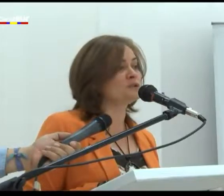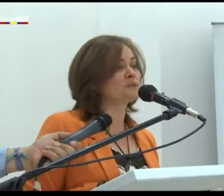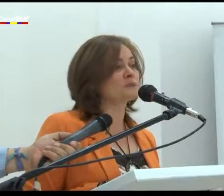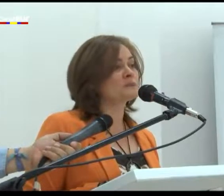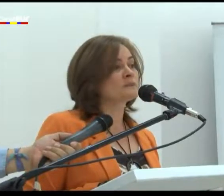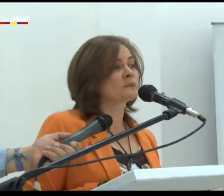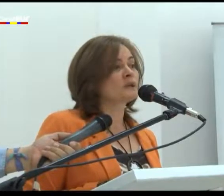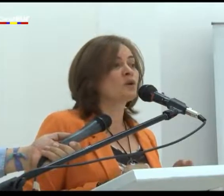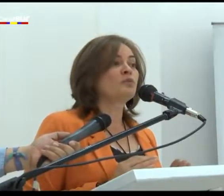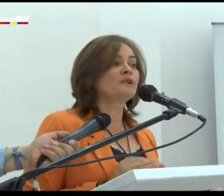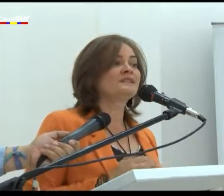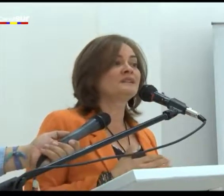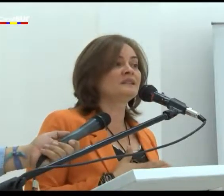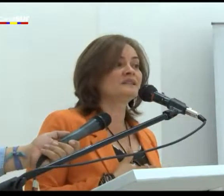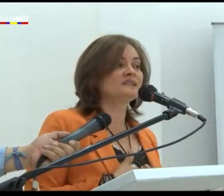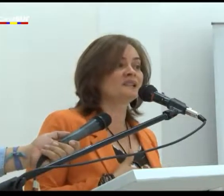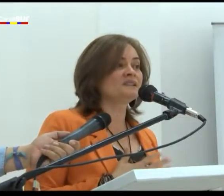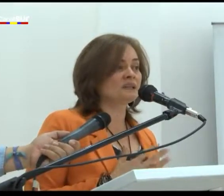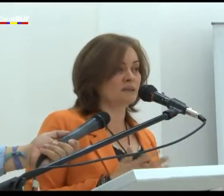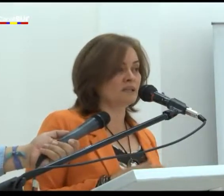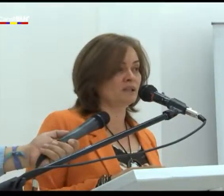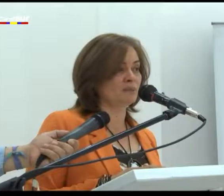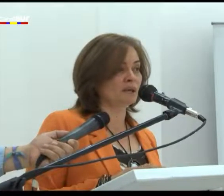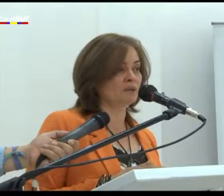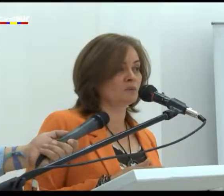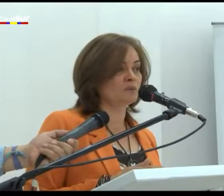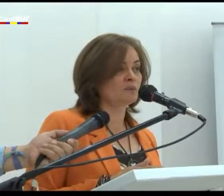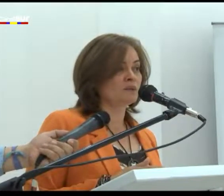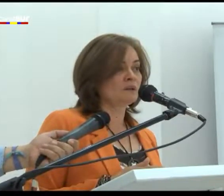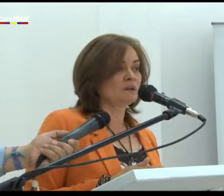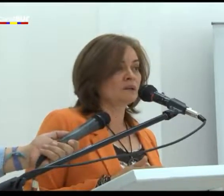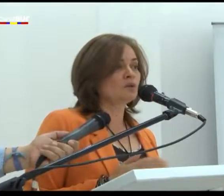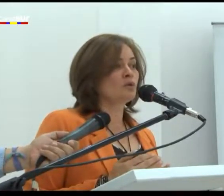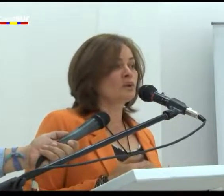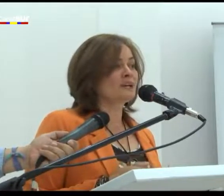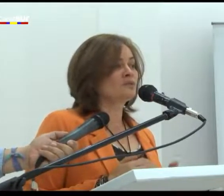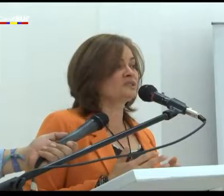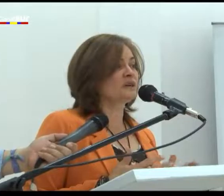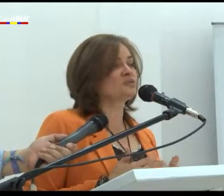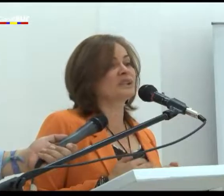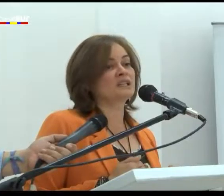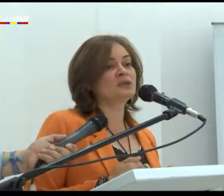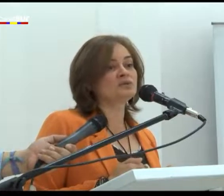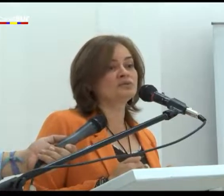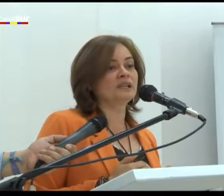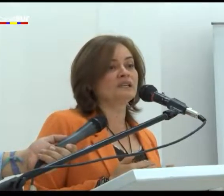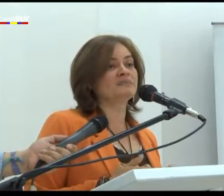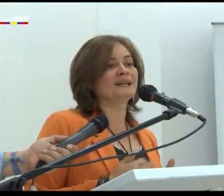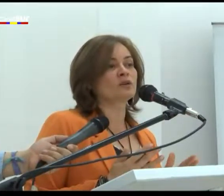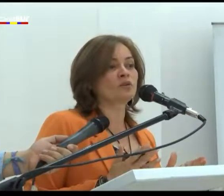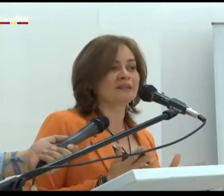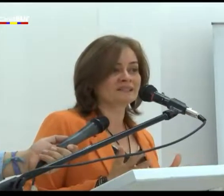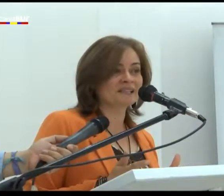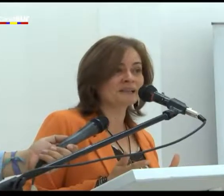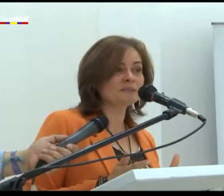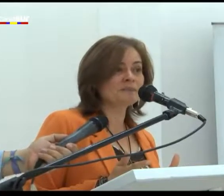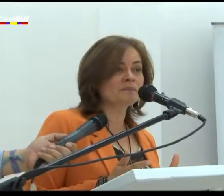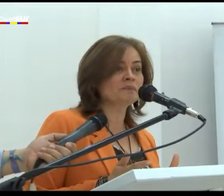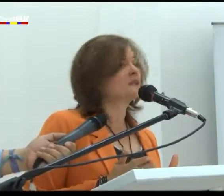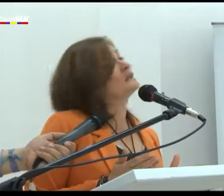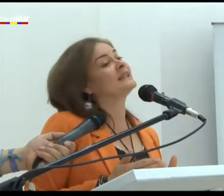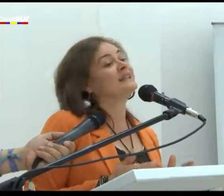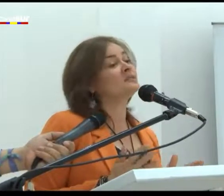los niños, como es del 16 al 20 de mayo. En todo caso, estamos aquí con ustedes para